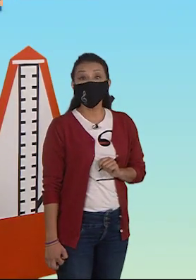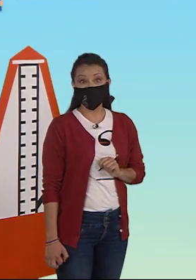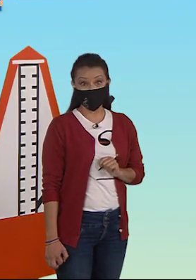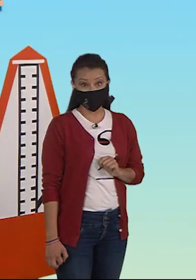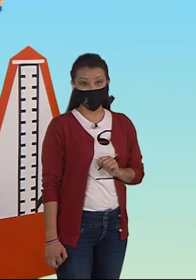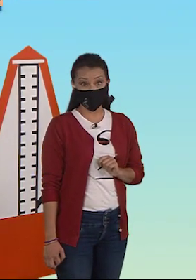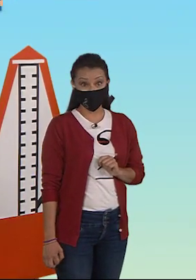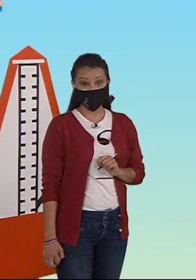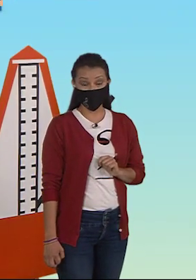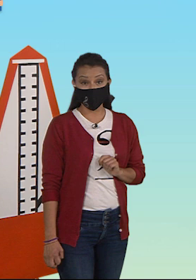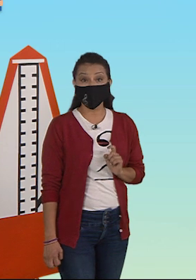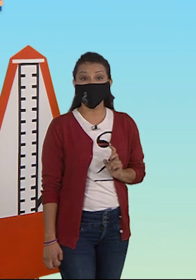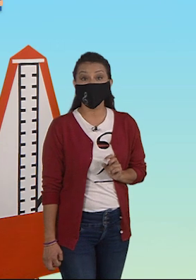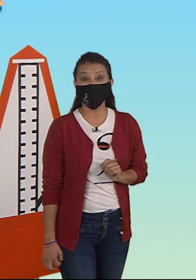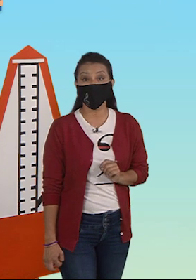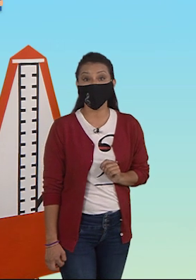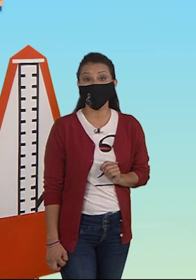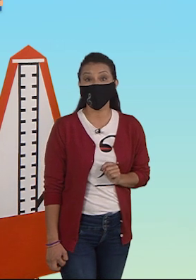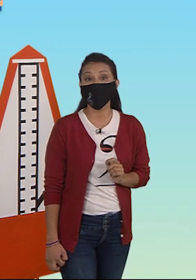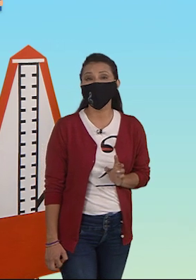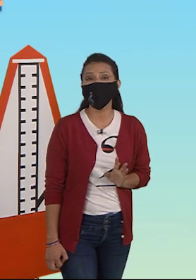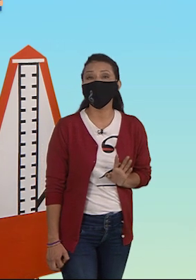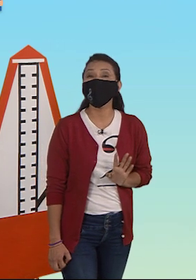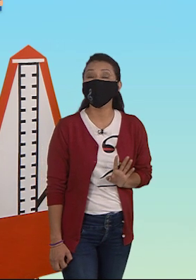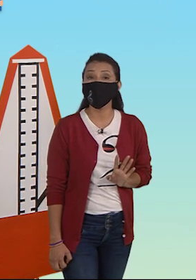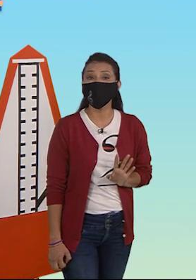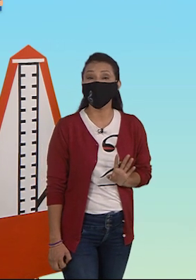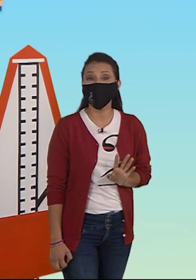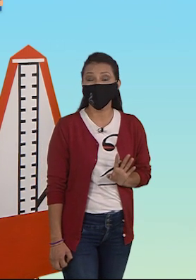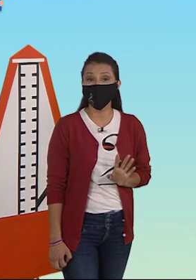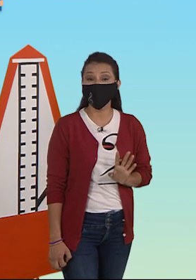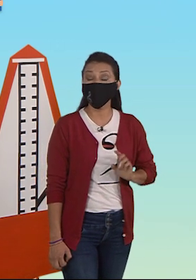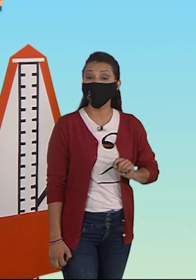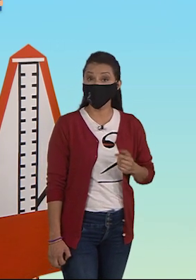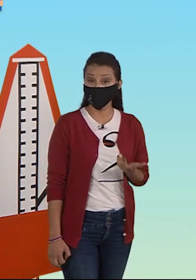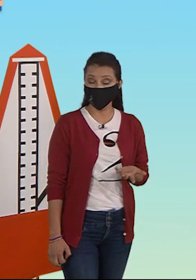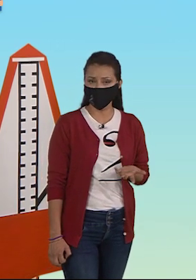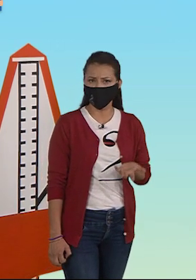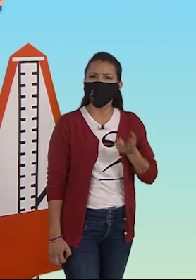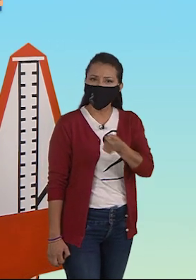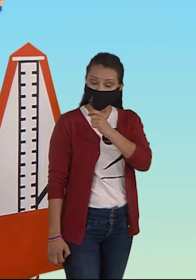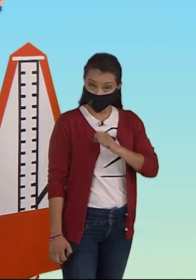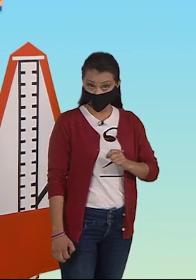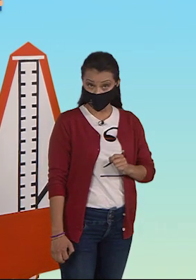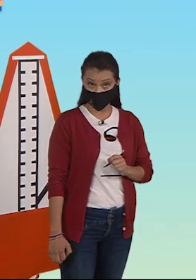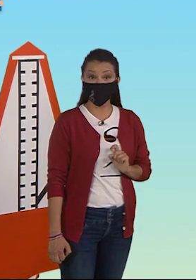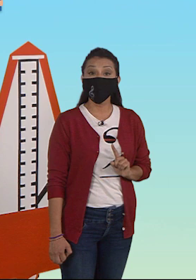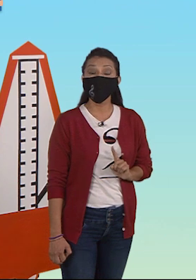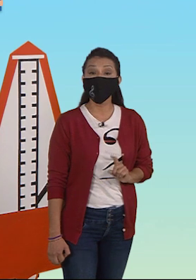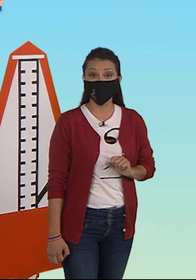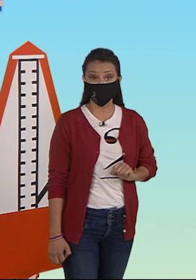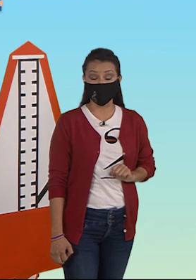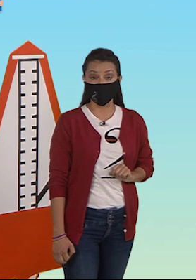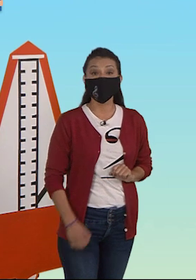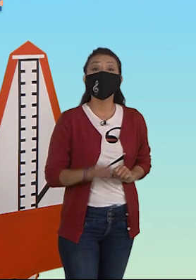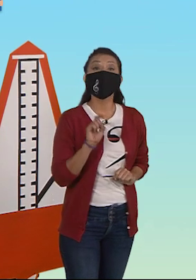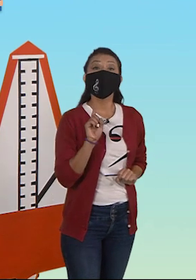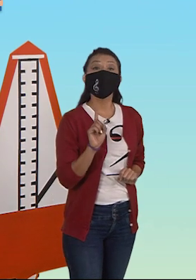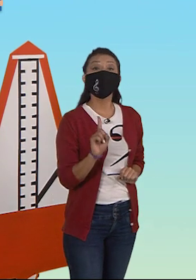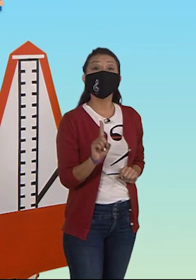Para leer estas figuras rítmicas, vamos a decir la sílaba ta de acuerdo con su duración. Por ejemplo,